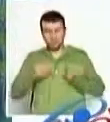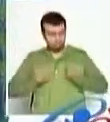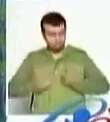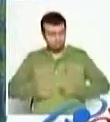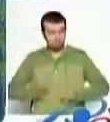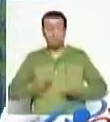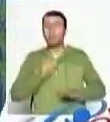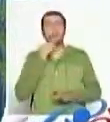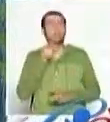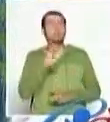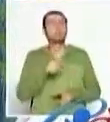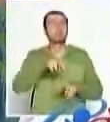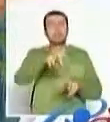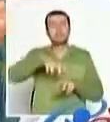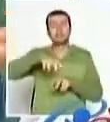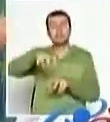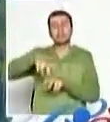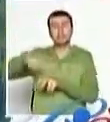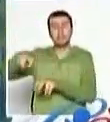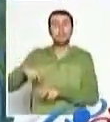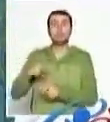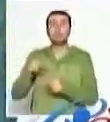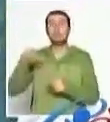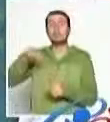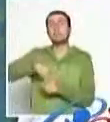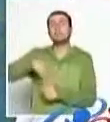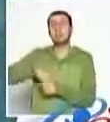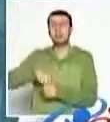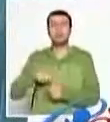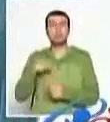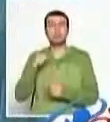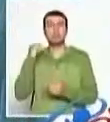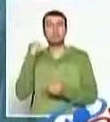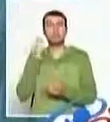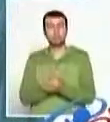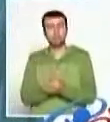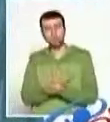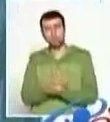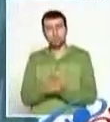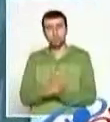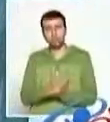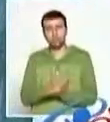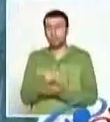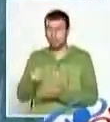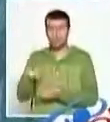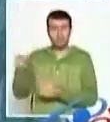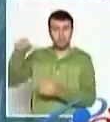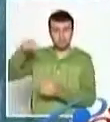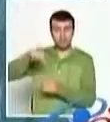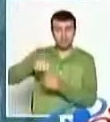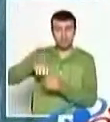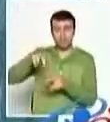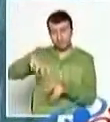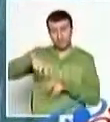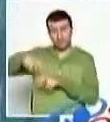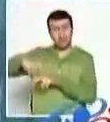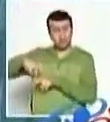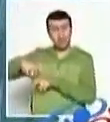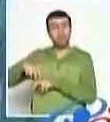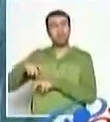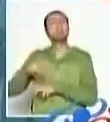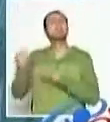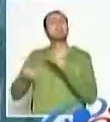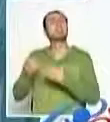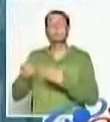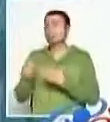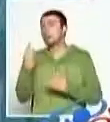sembrar una papa, una yuca, tenemos que limpiar el terreno, tenemos que prepararlo para poder